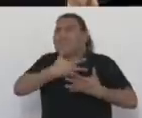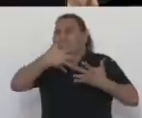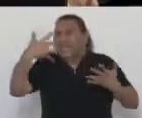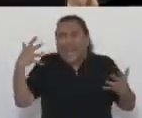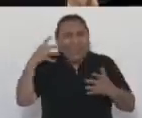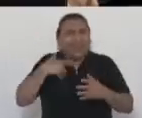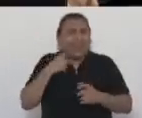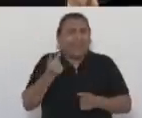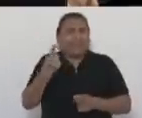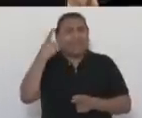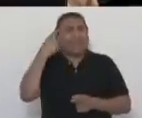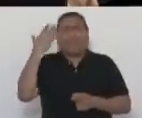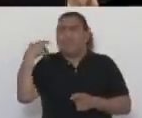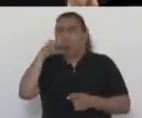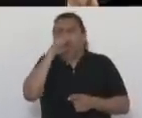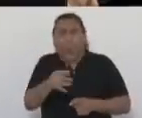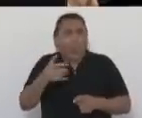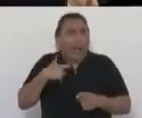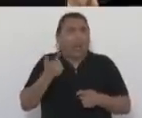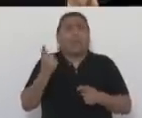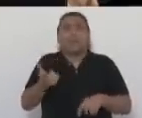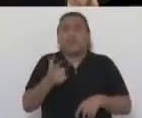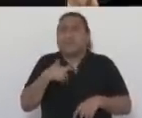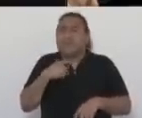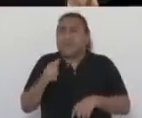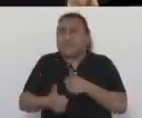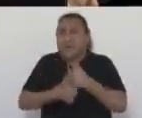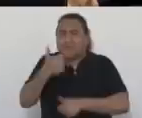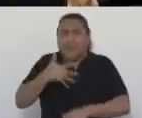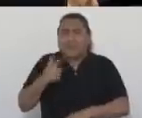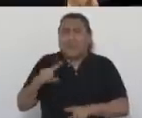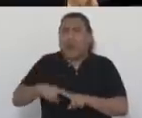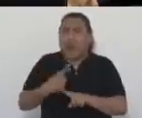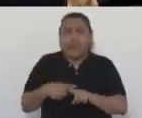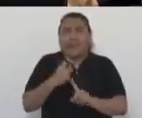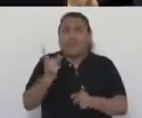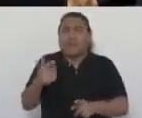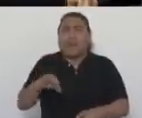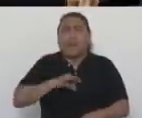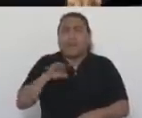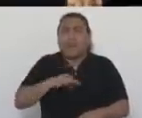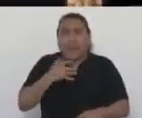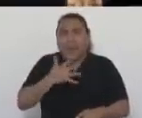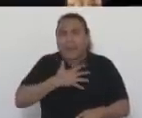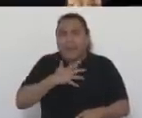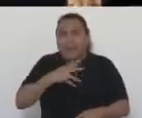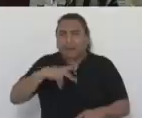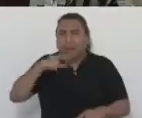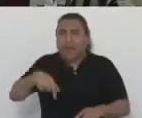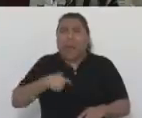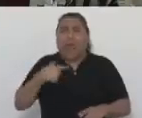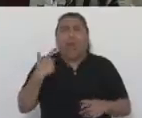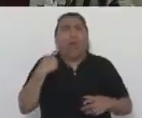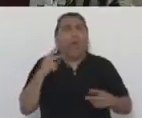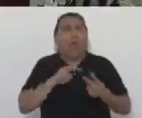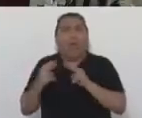impensados y desafiantes de mi vida política y de mi vida en general. Acá encontré a un grupo de personas comprometidas